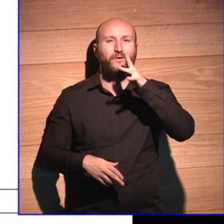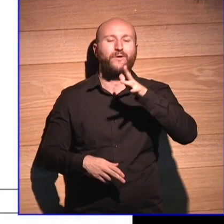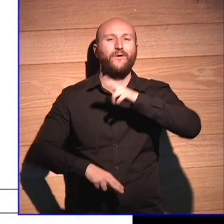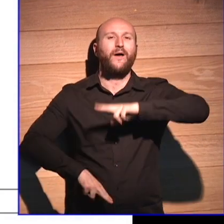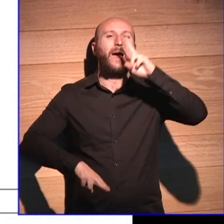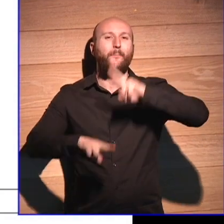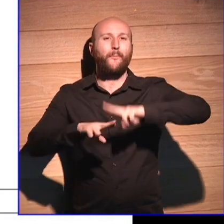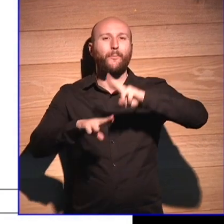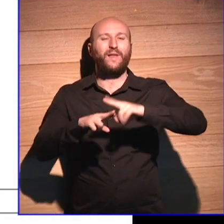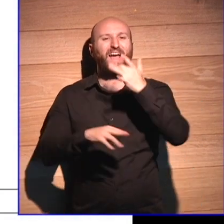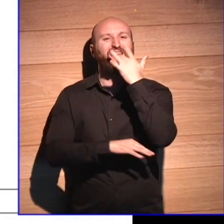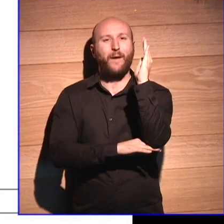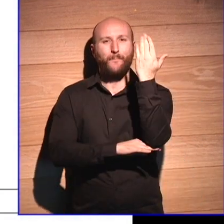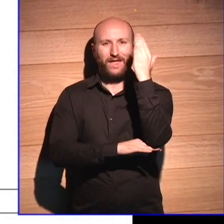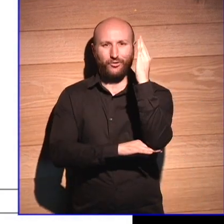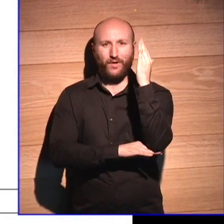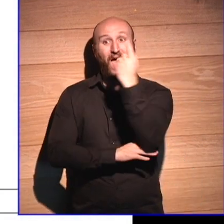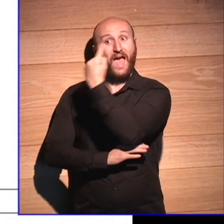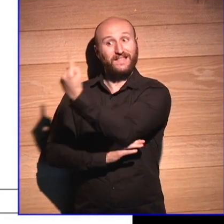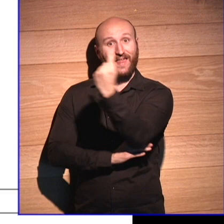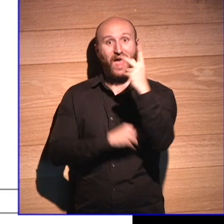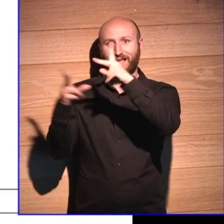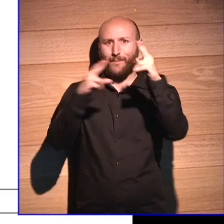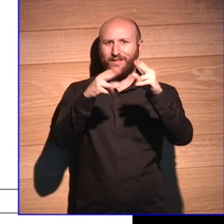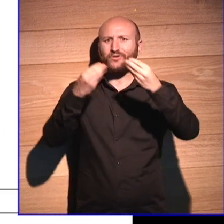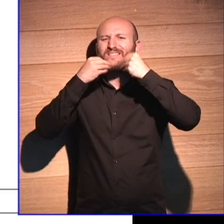en que trata... Cada capítulo es independiente de